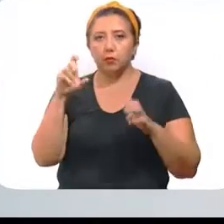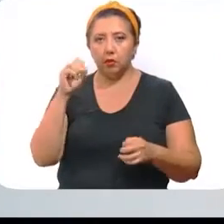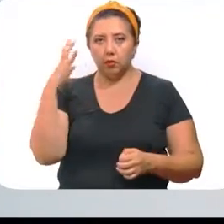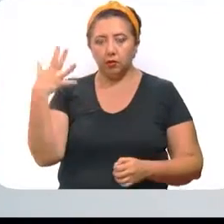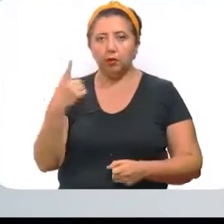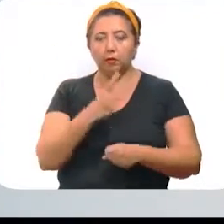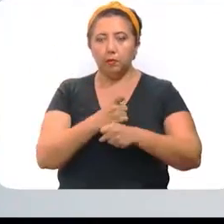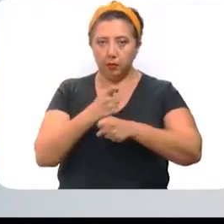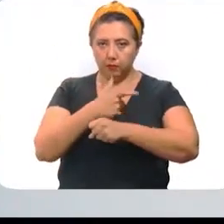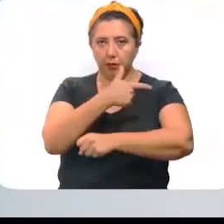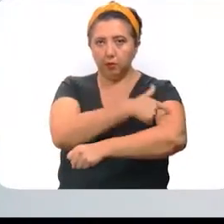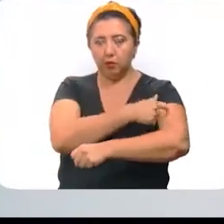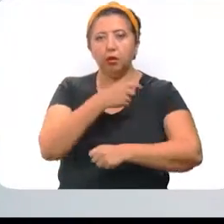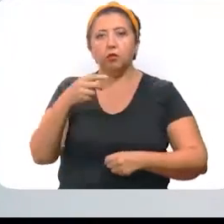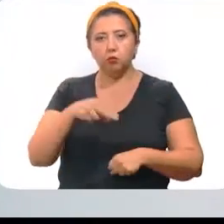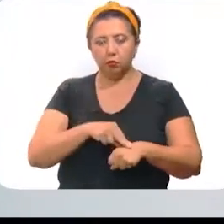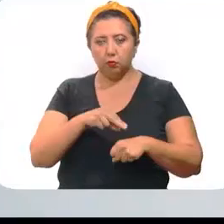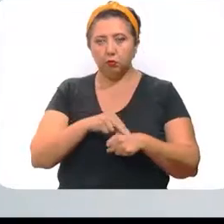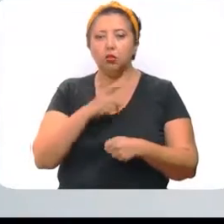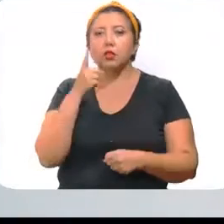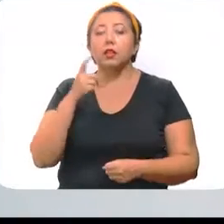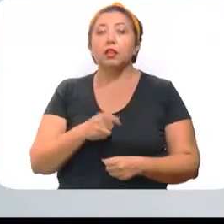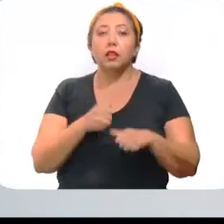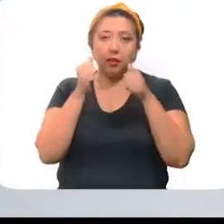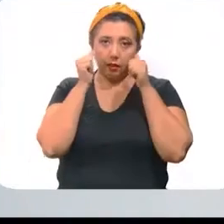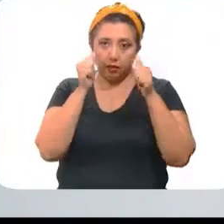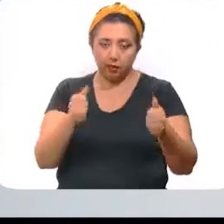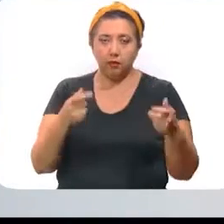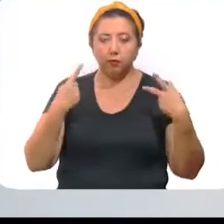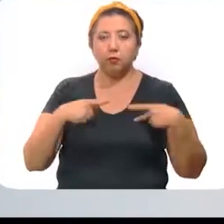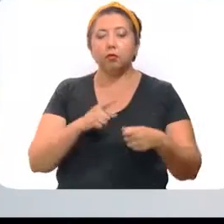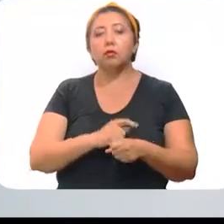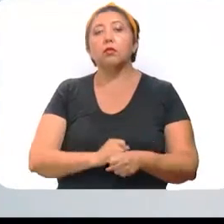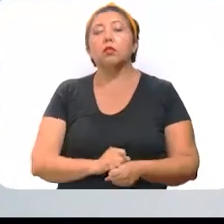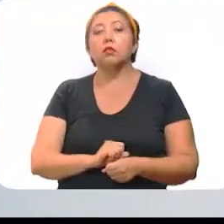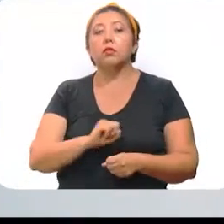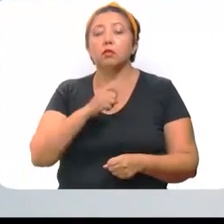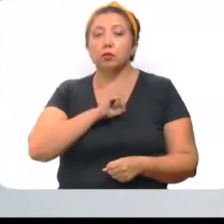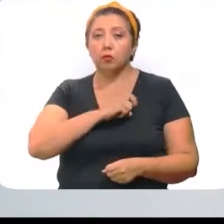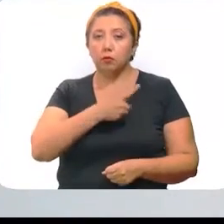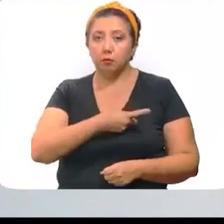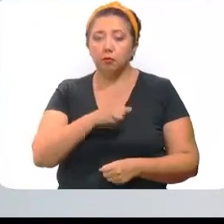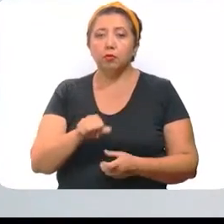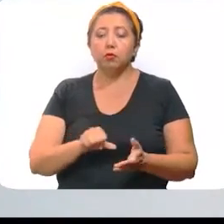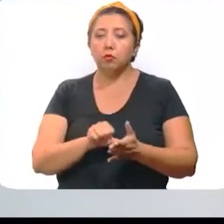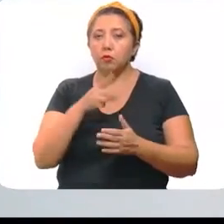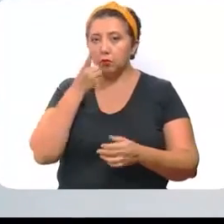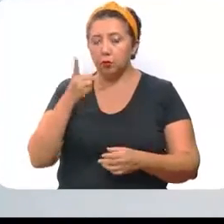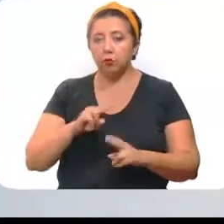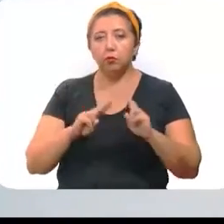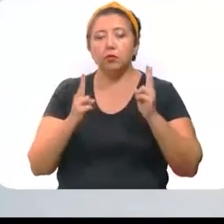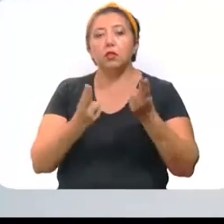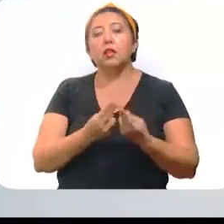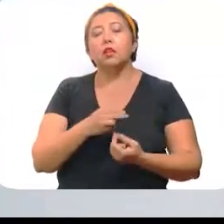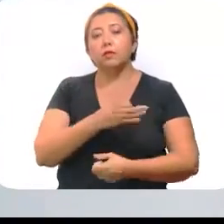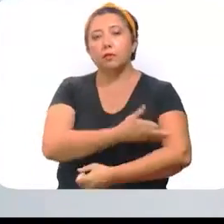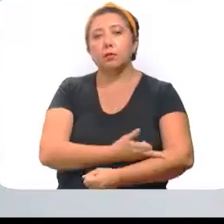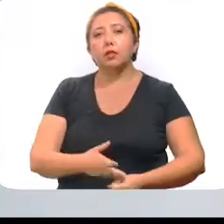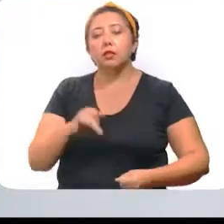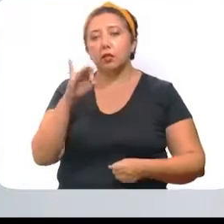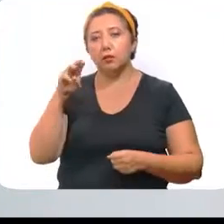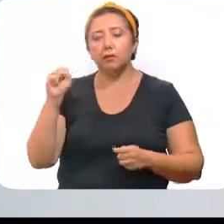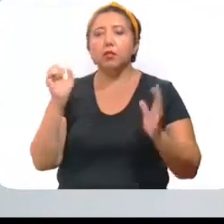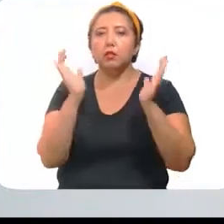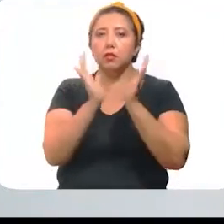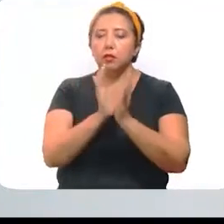son para la primera aplicación al personal de salud de primer nivel de atención en los centros de salud de la Secretaría de Salud de Yucatán y unidades médicas familiares del